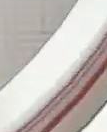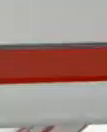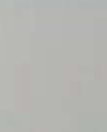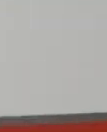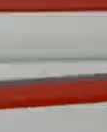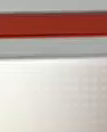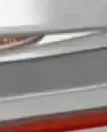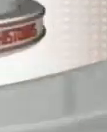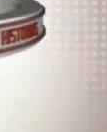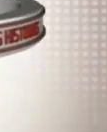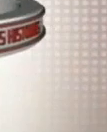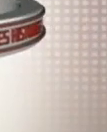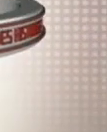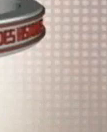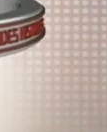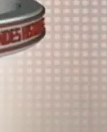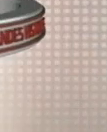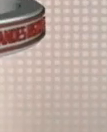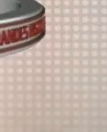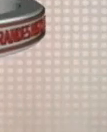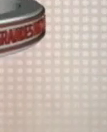en Al Día.